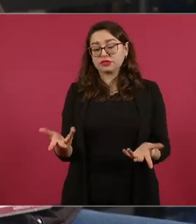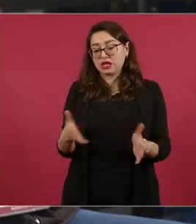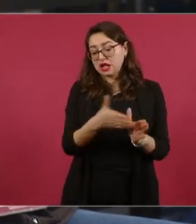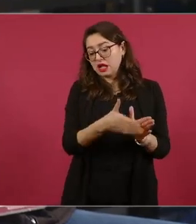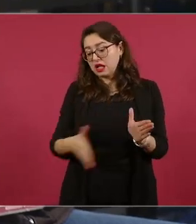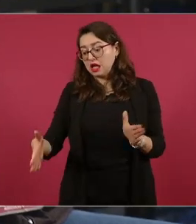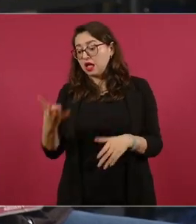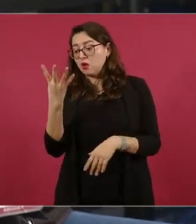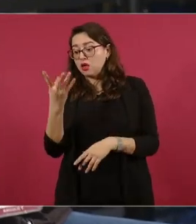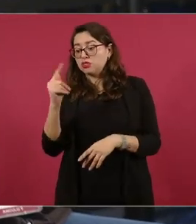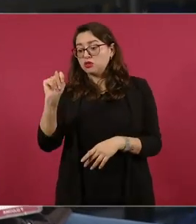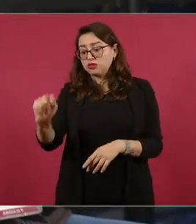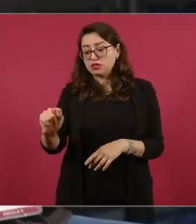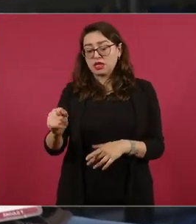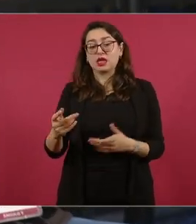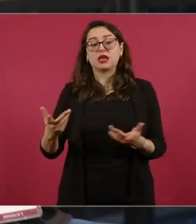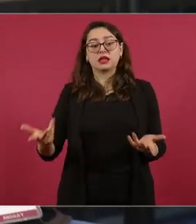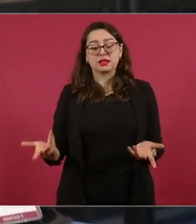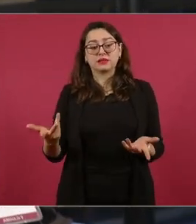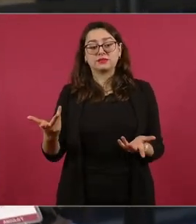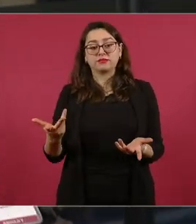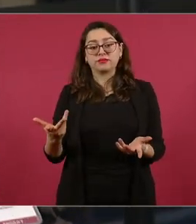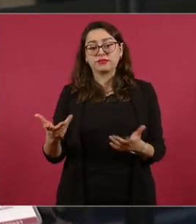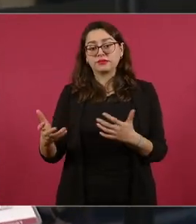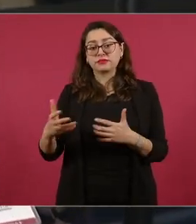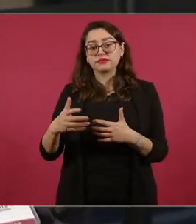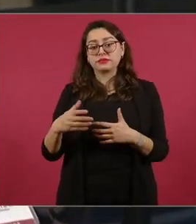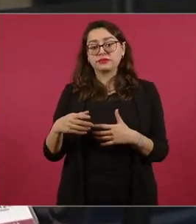parte desde la experiencia cuando usted nos hizo favor de visitar